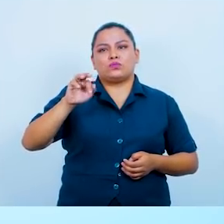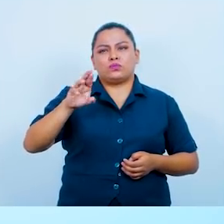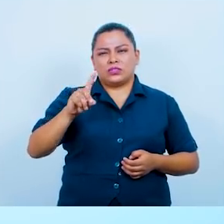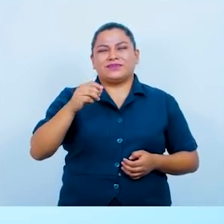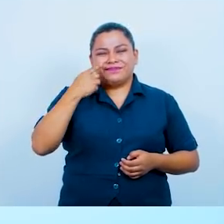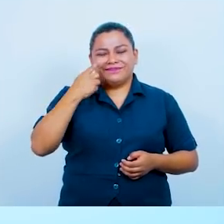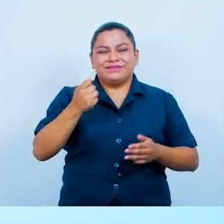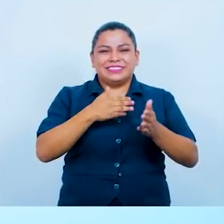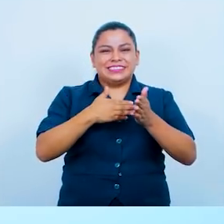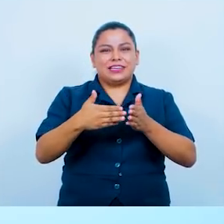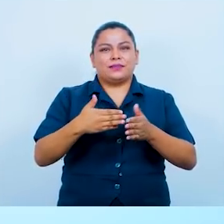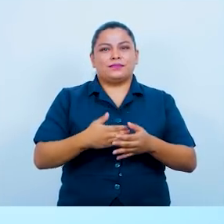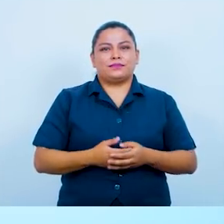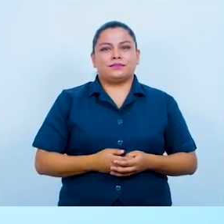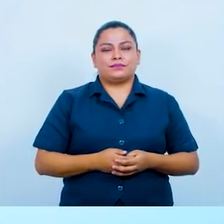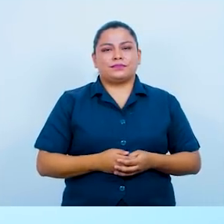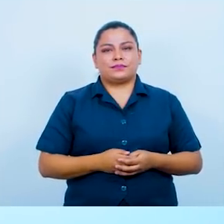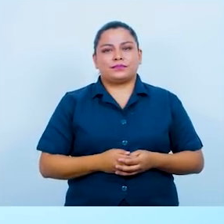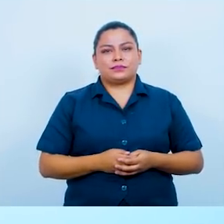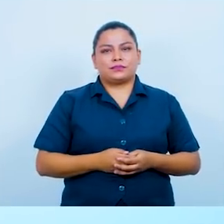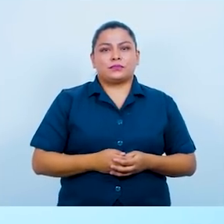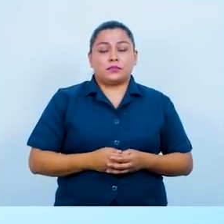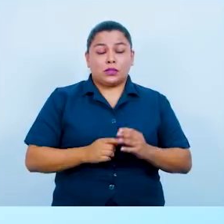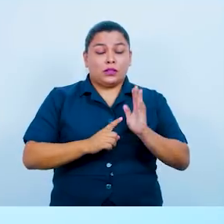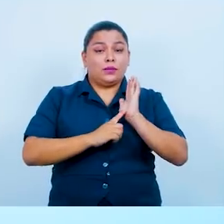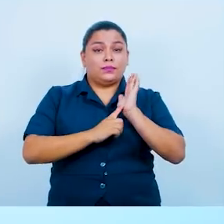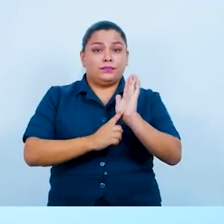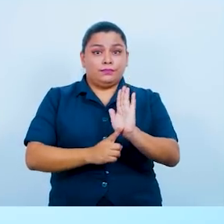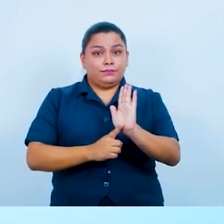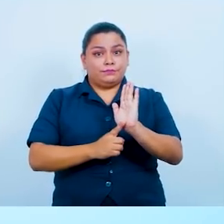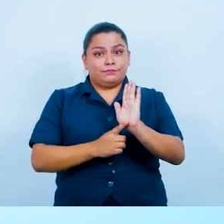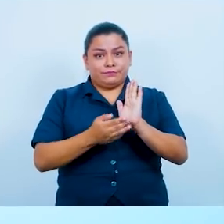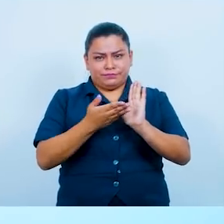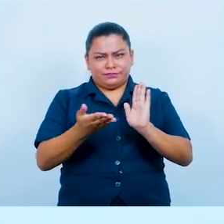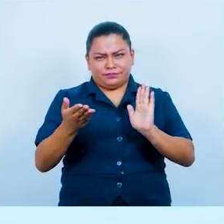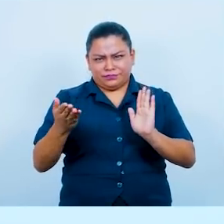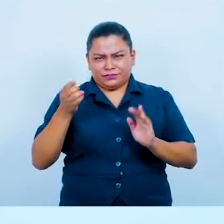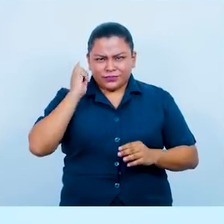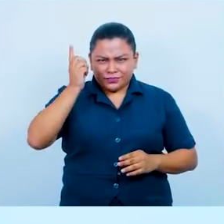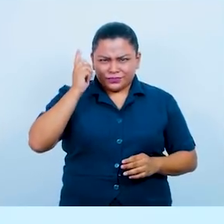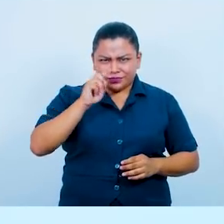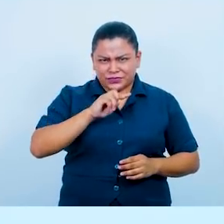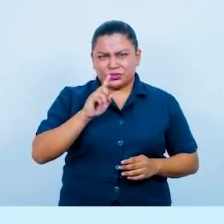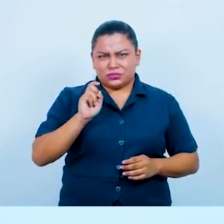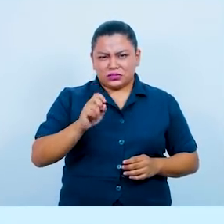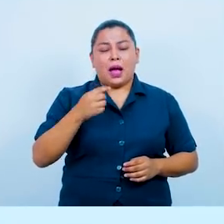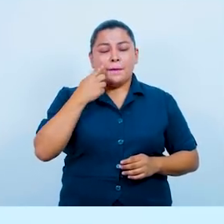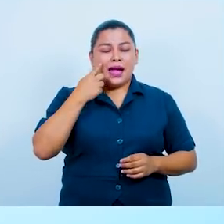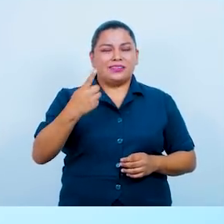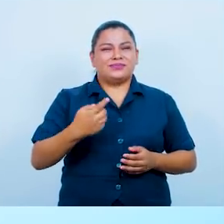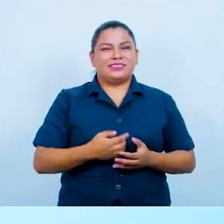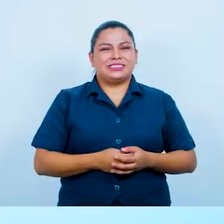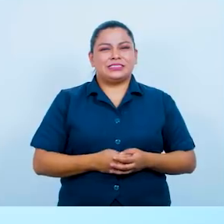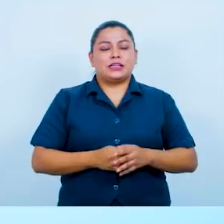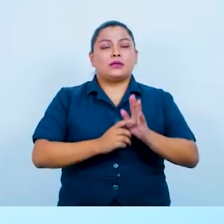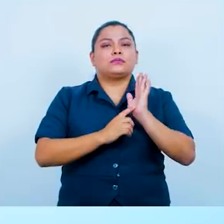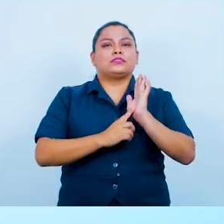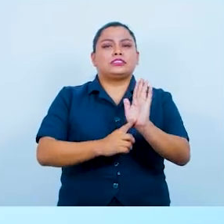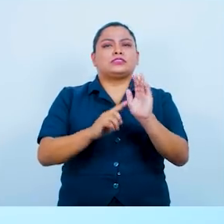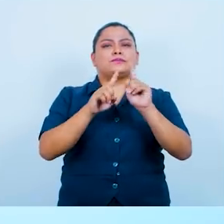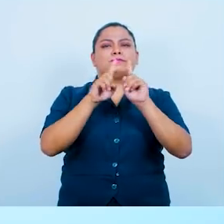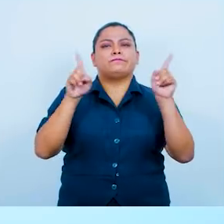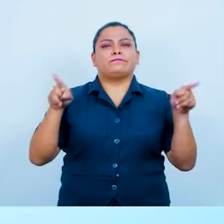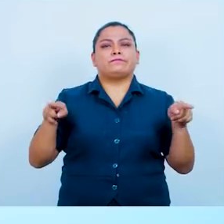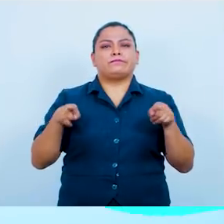a iniciar. ¿Y le presentaremos esta herramienta a los docentes? Vamos a ver. Presentando